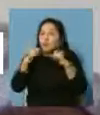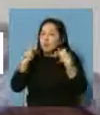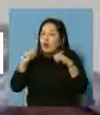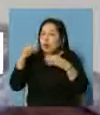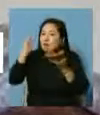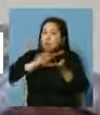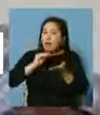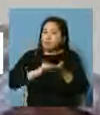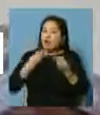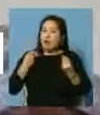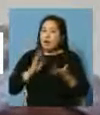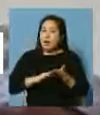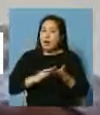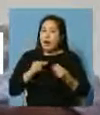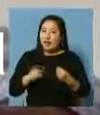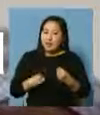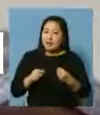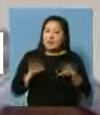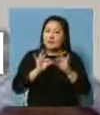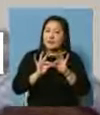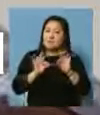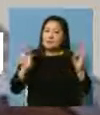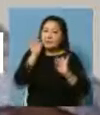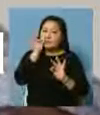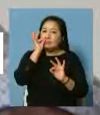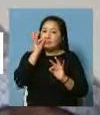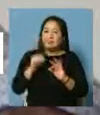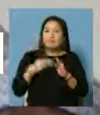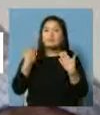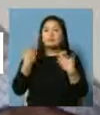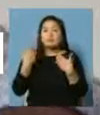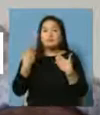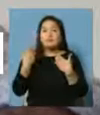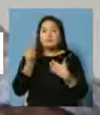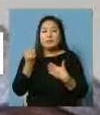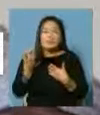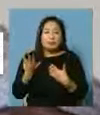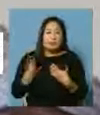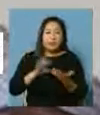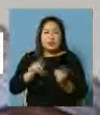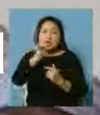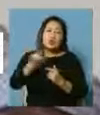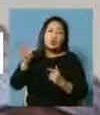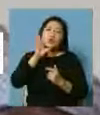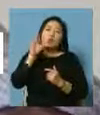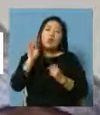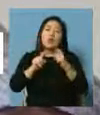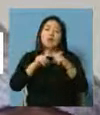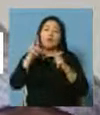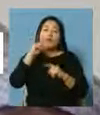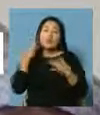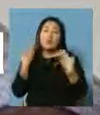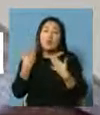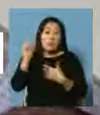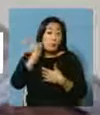todos en hacer los testeos, y ahora estamos con una capacidad de tranquilamente 150 test por día, que